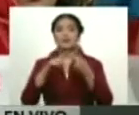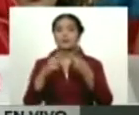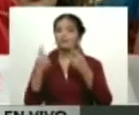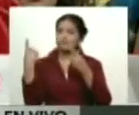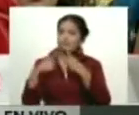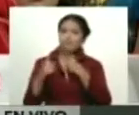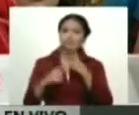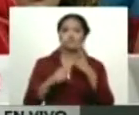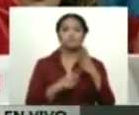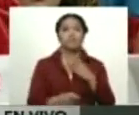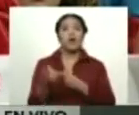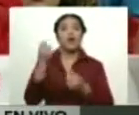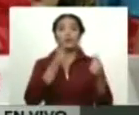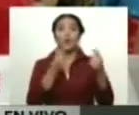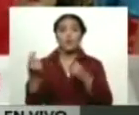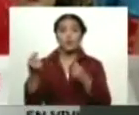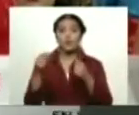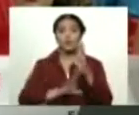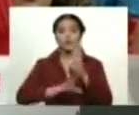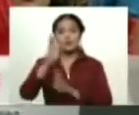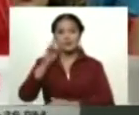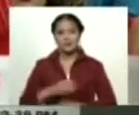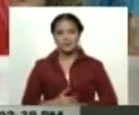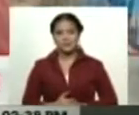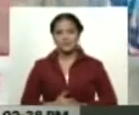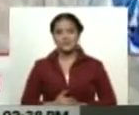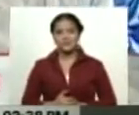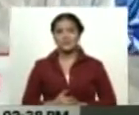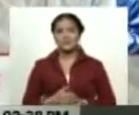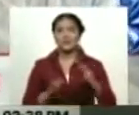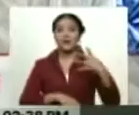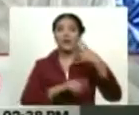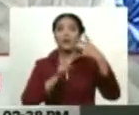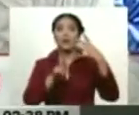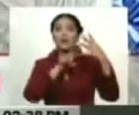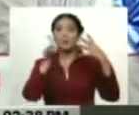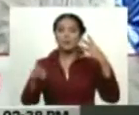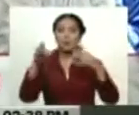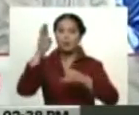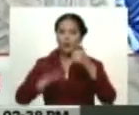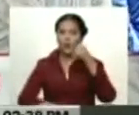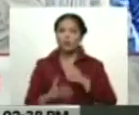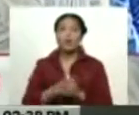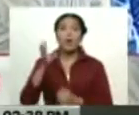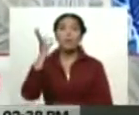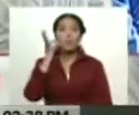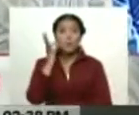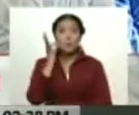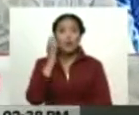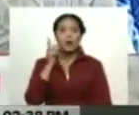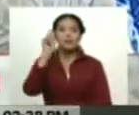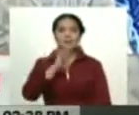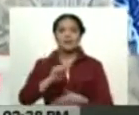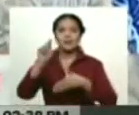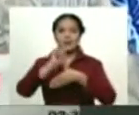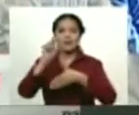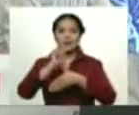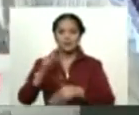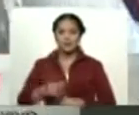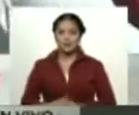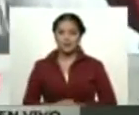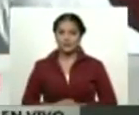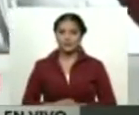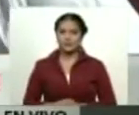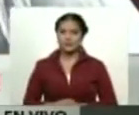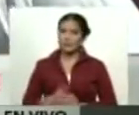y de fuentes económicas de desarrollo. La cuarta y última pregunta la formula Madeleine García de Telesur. Hola,